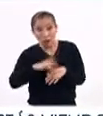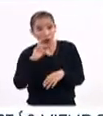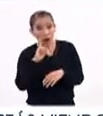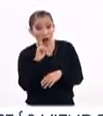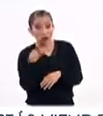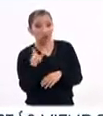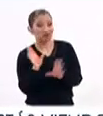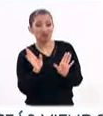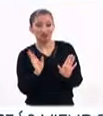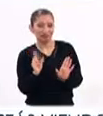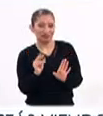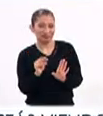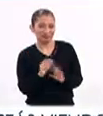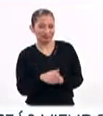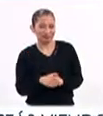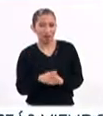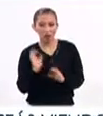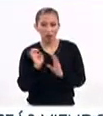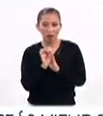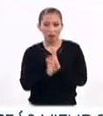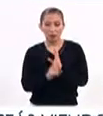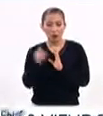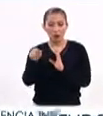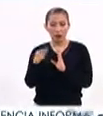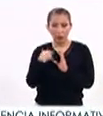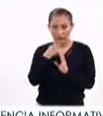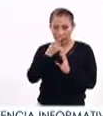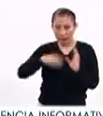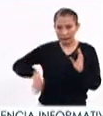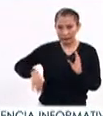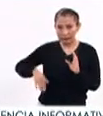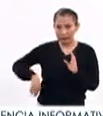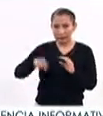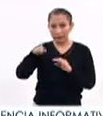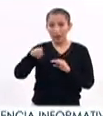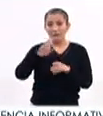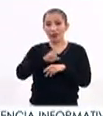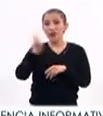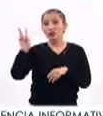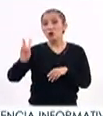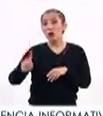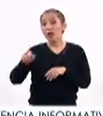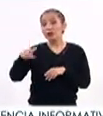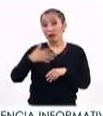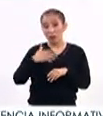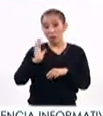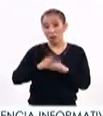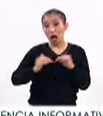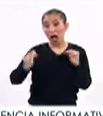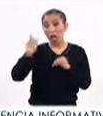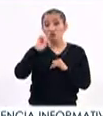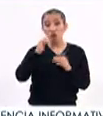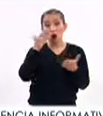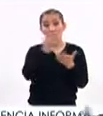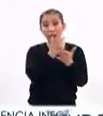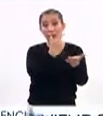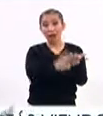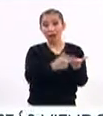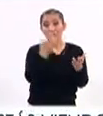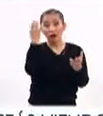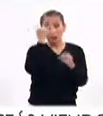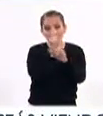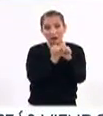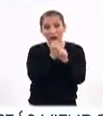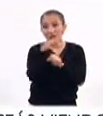más participación femenina. Un caso que sobresale que mencionábamos en la nota es Venezuela, que tiene incluso más mujeres que hombres